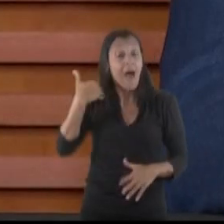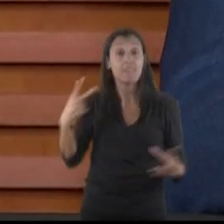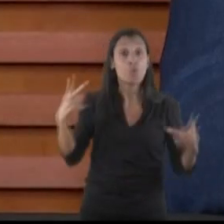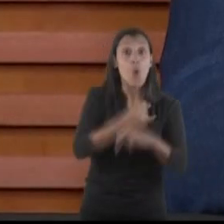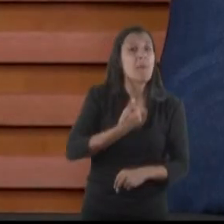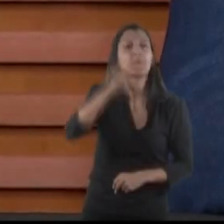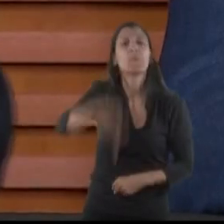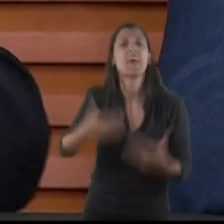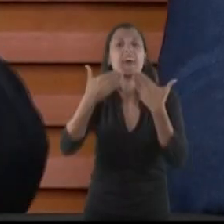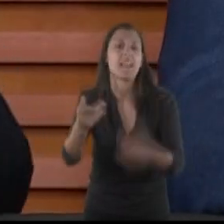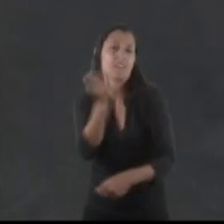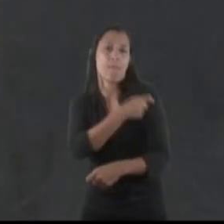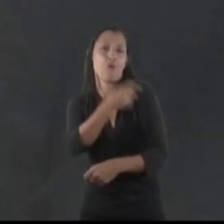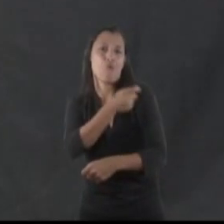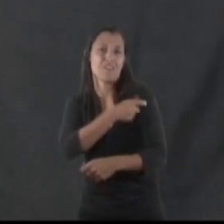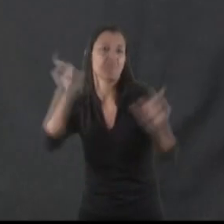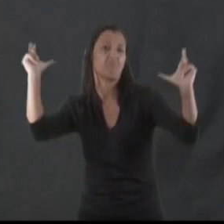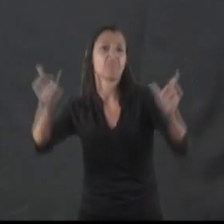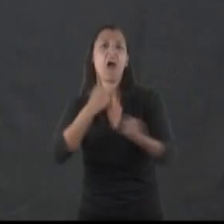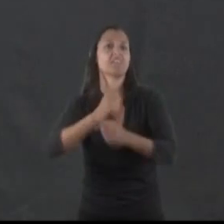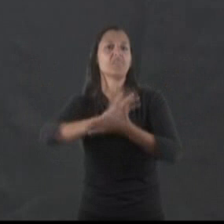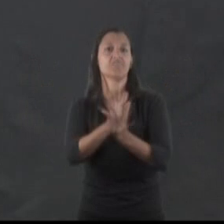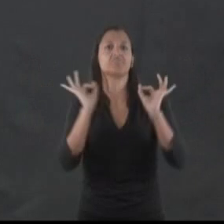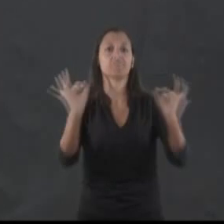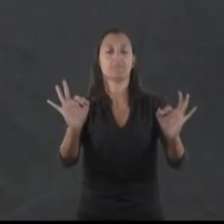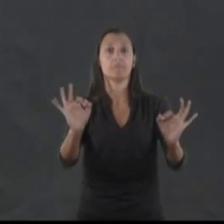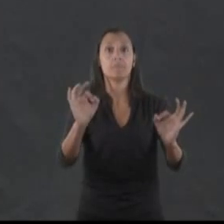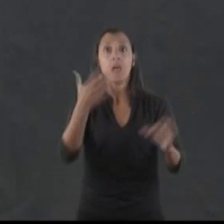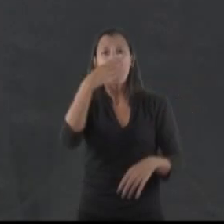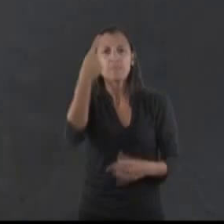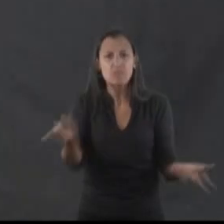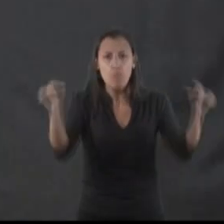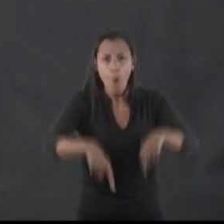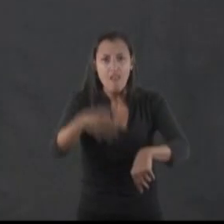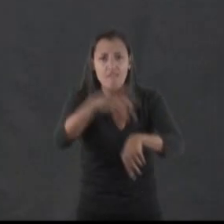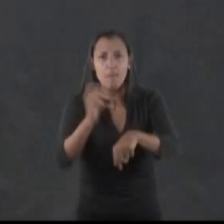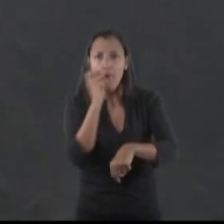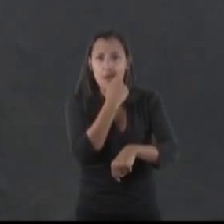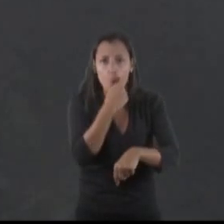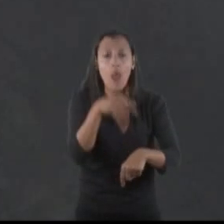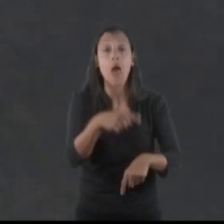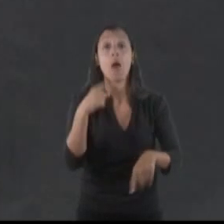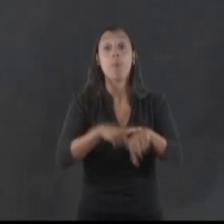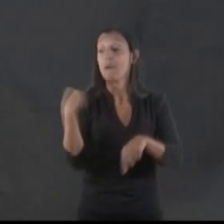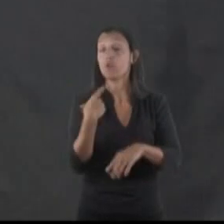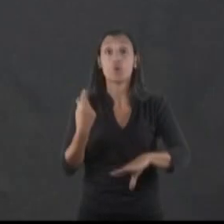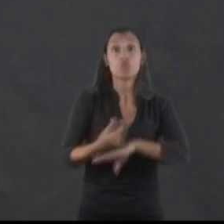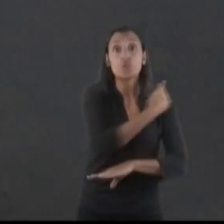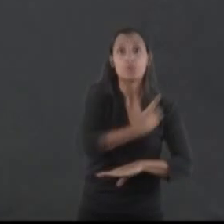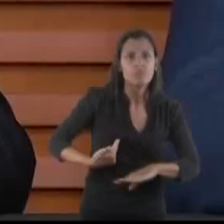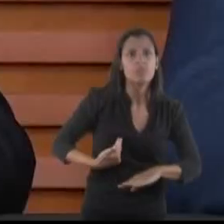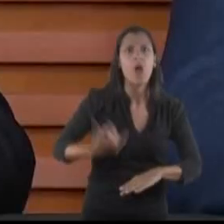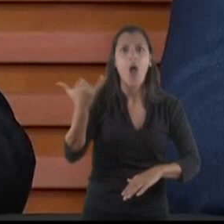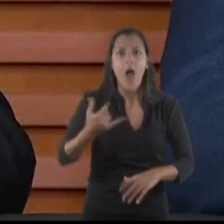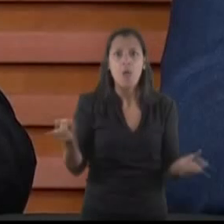la vacunación constante. Y llegamos, la viruela era una enfermedad que había vuelto a aparecer en la